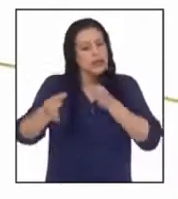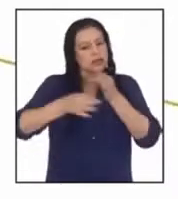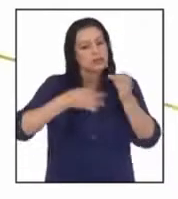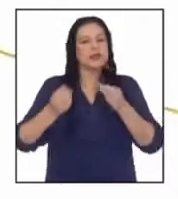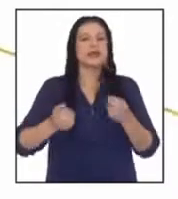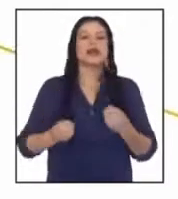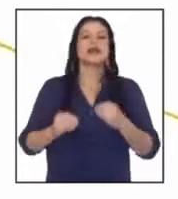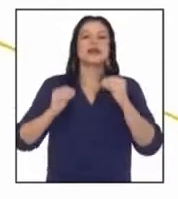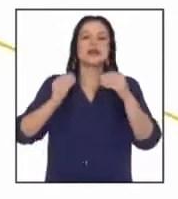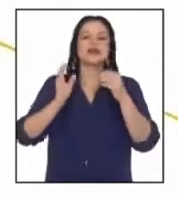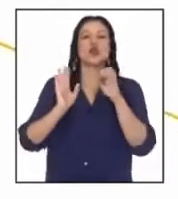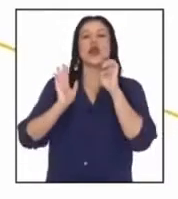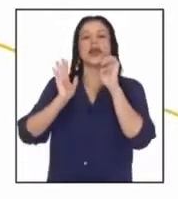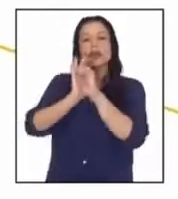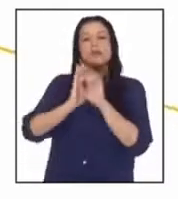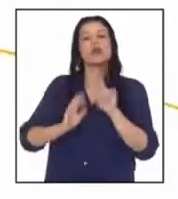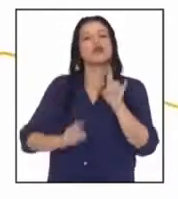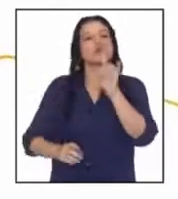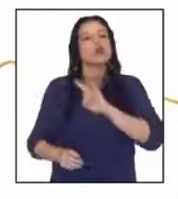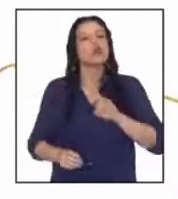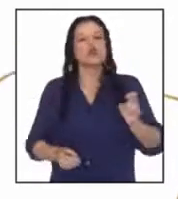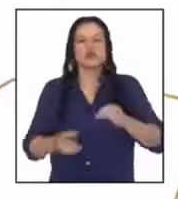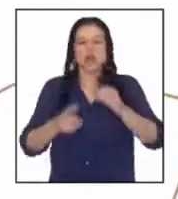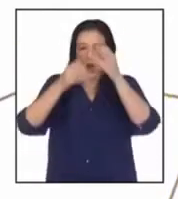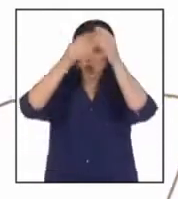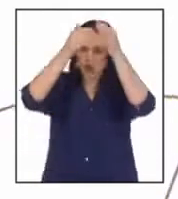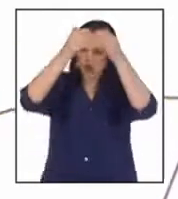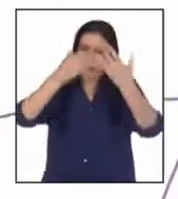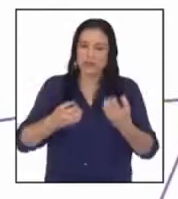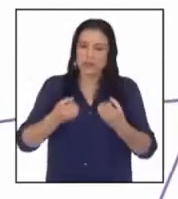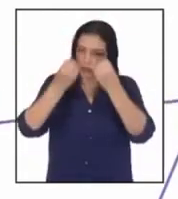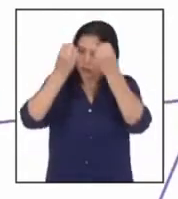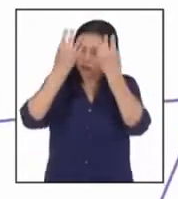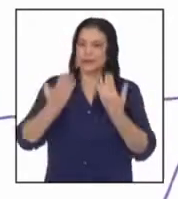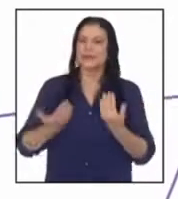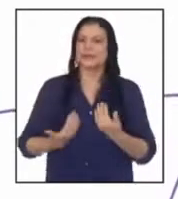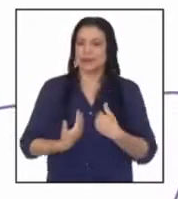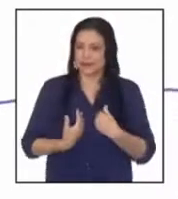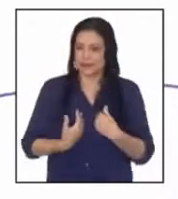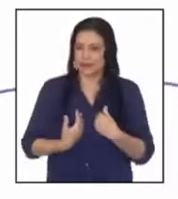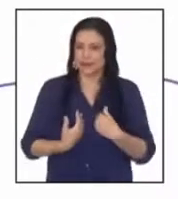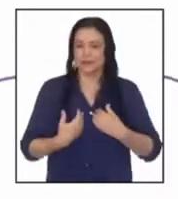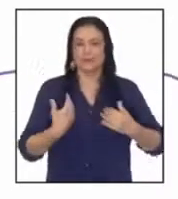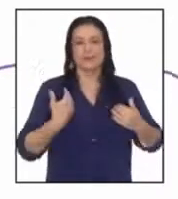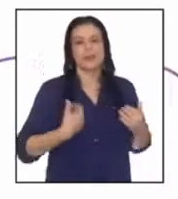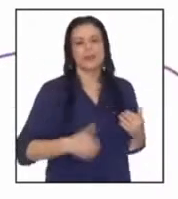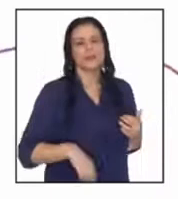con ejemplos y usa sus conocimientos y la información obtenida.